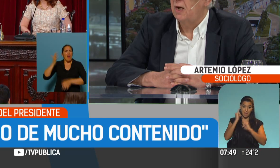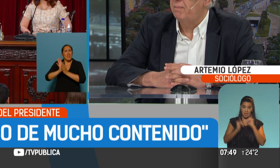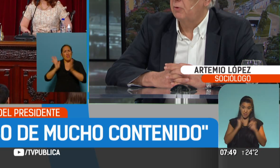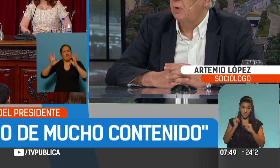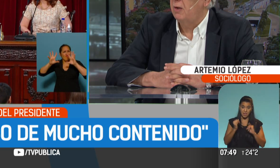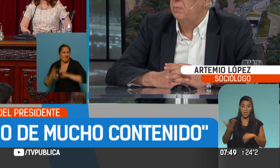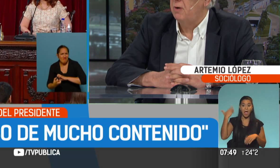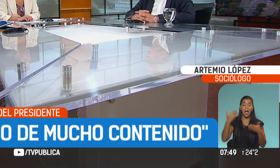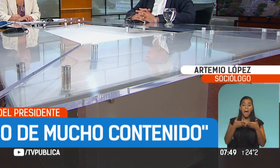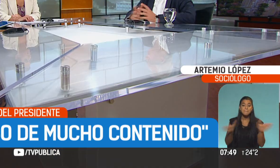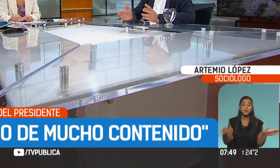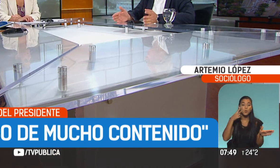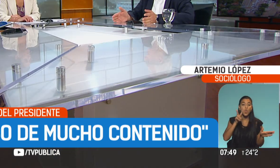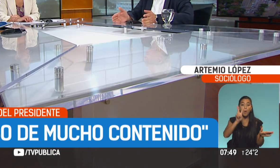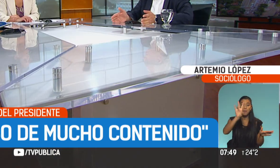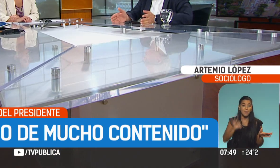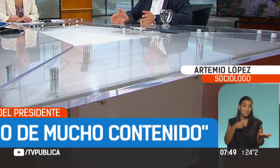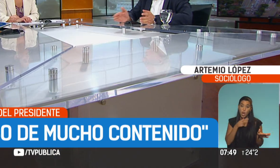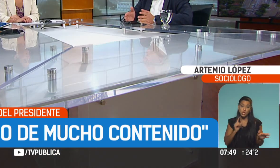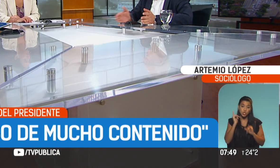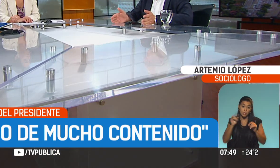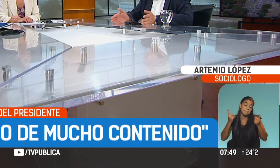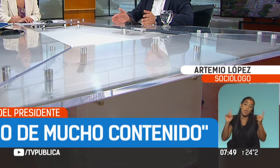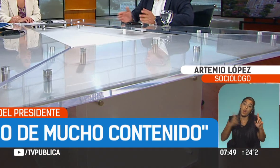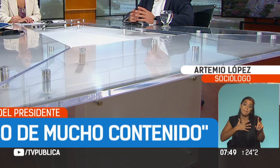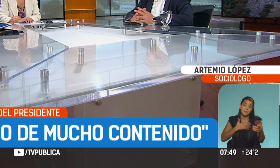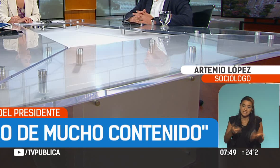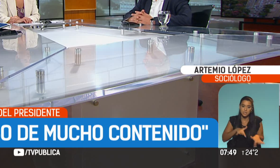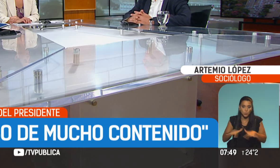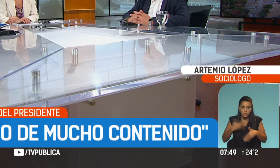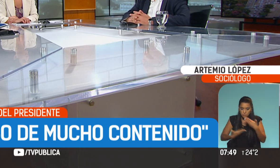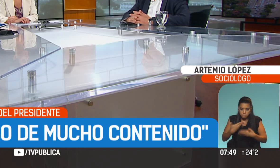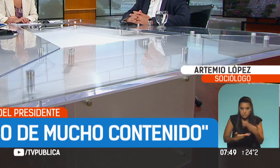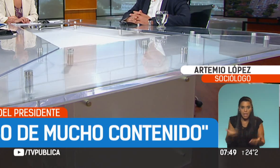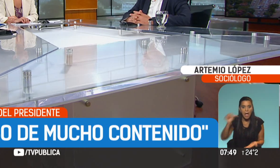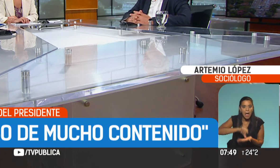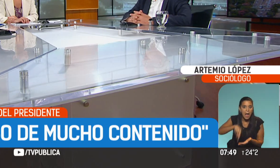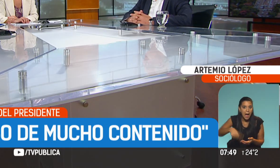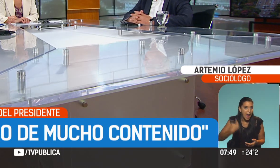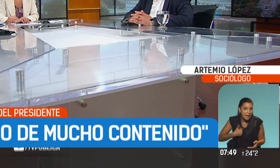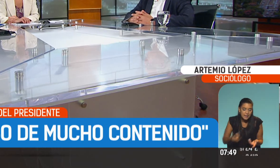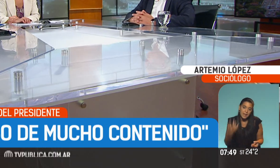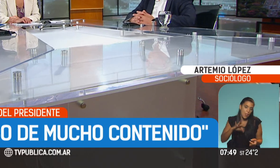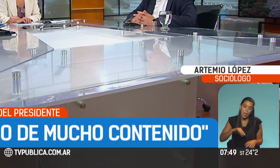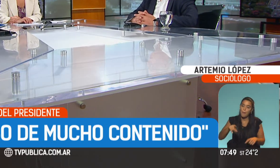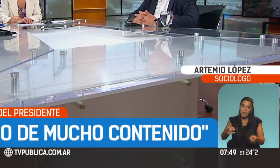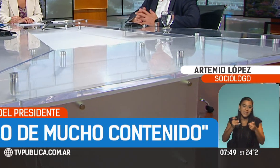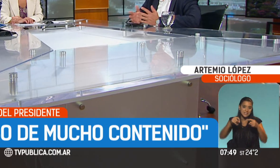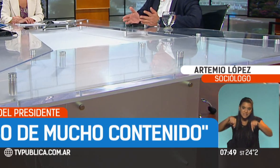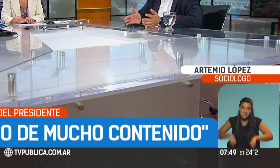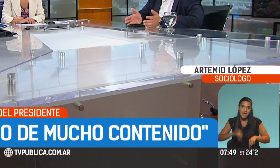intervención allá en la apertura del 2020, pero lamentablemente las circunstancias que atraviesan el país lo hizo necesario